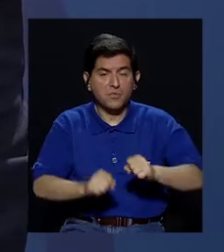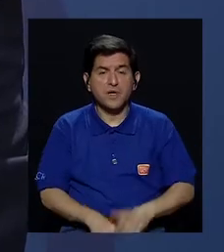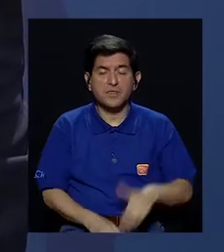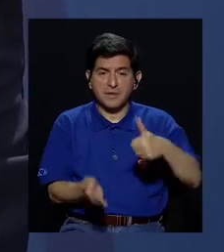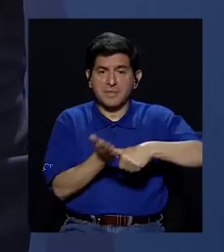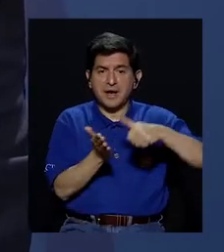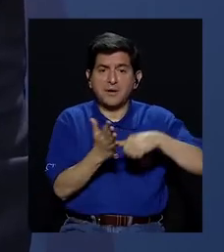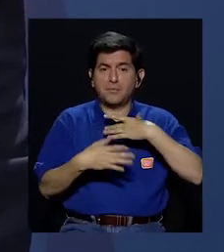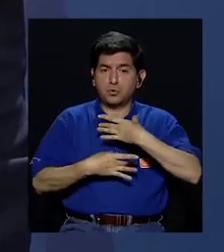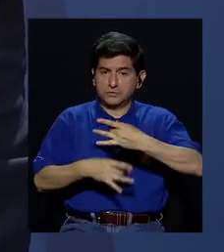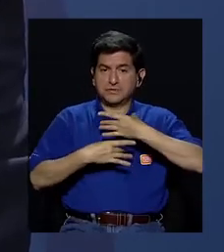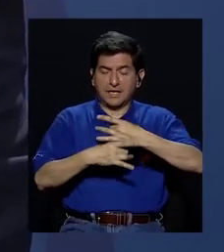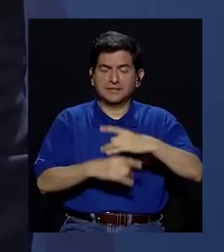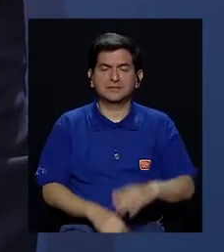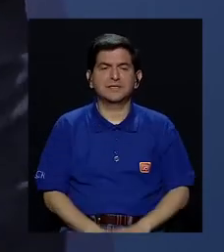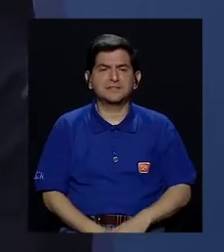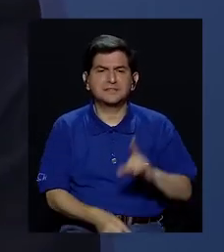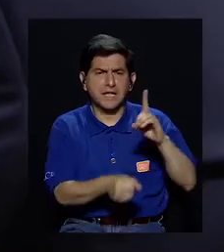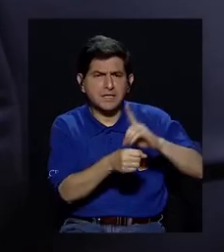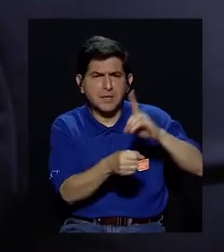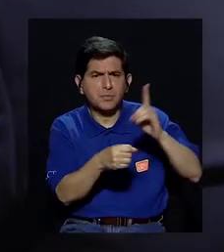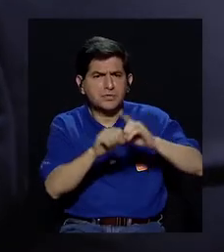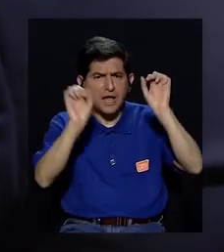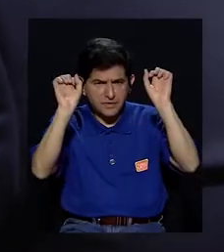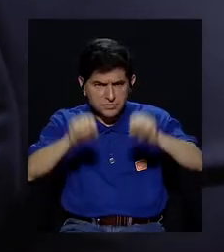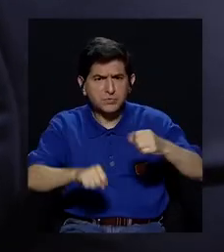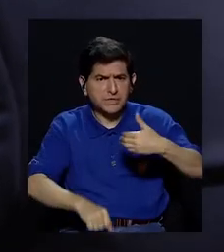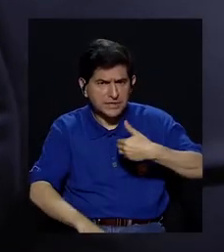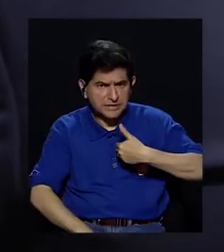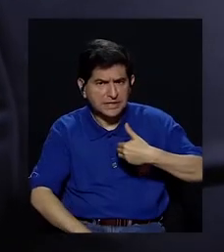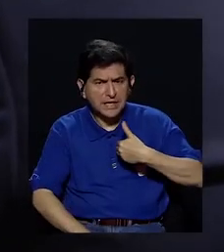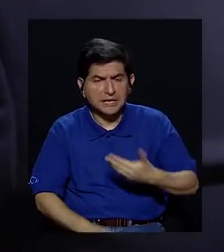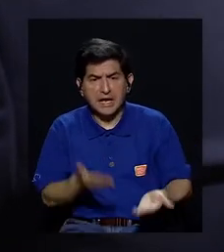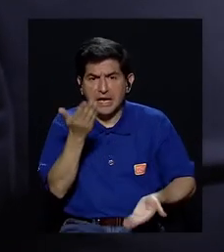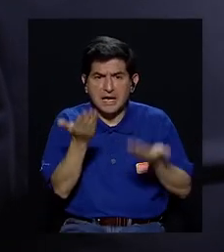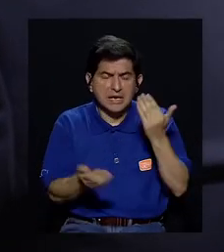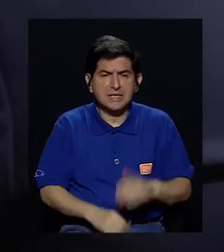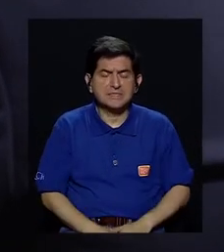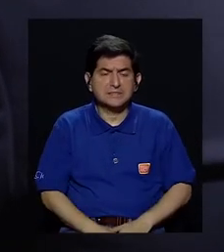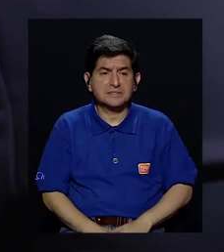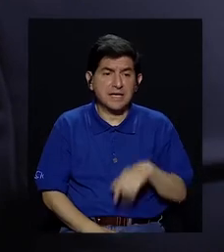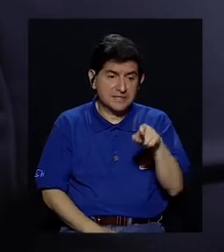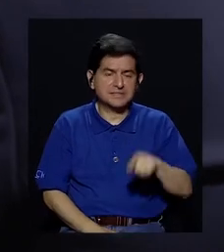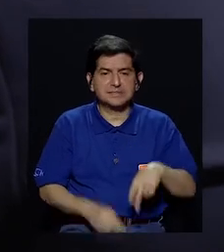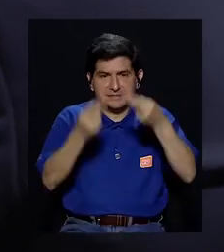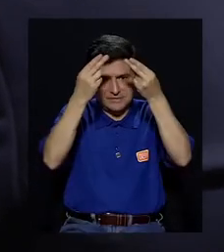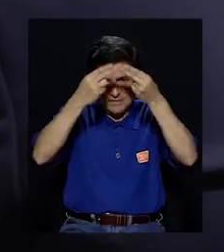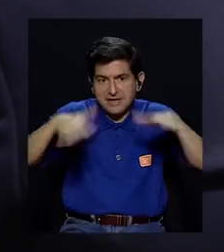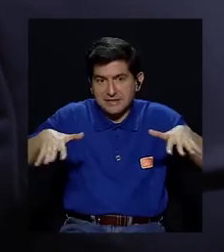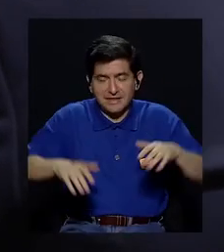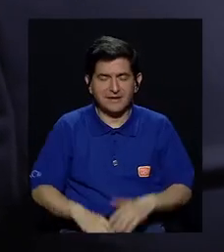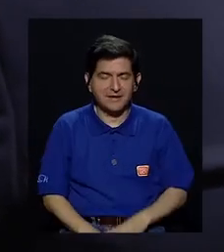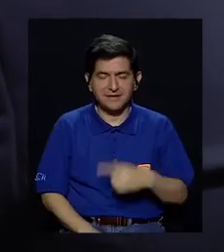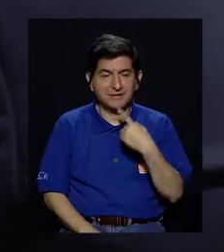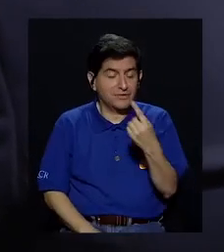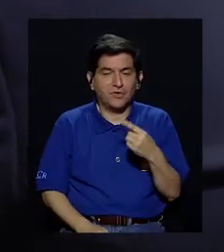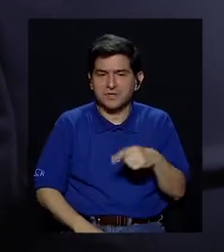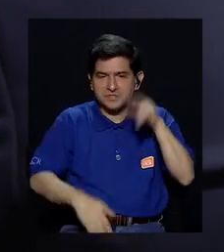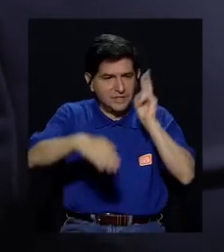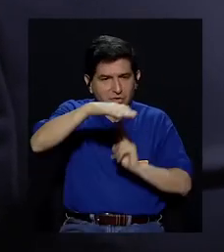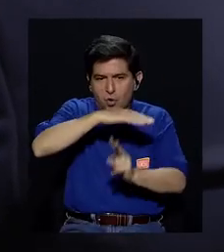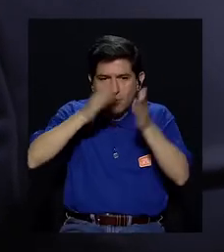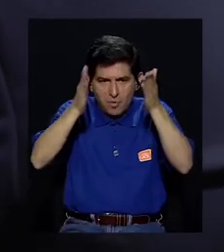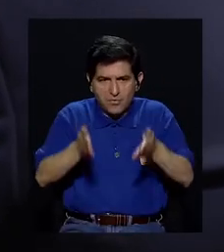atraer votantes no hay duda que diputaciones le podría traer al menos en digital porque no podríamos ser profetas y decir lo que